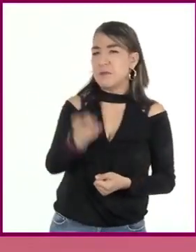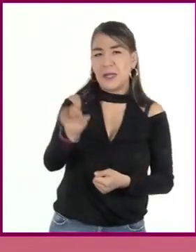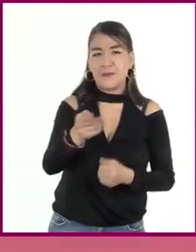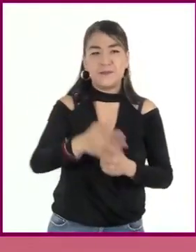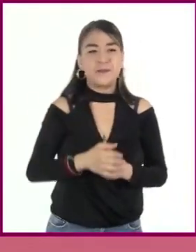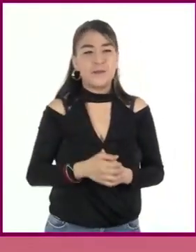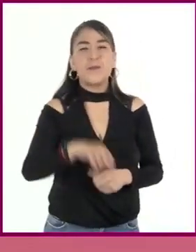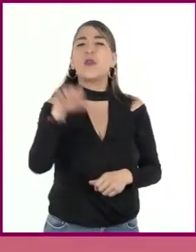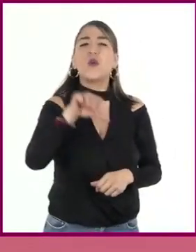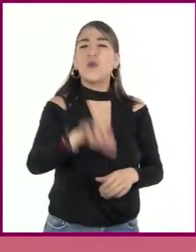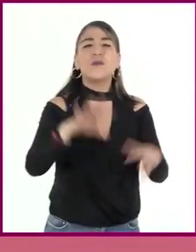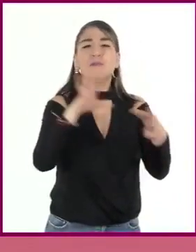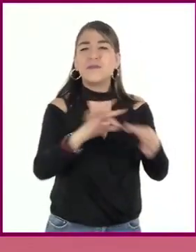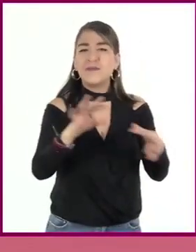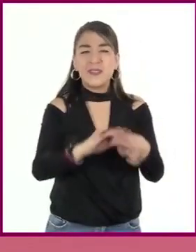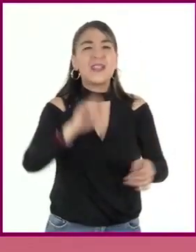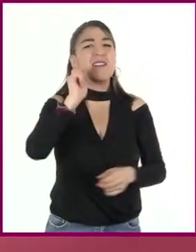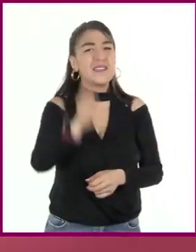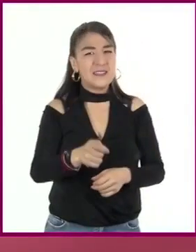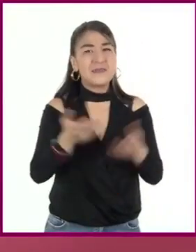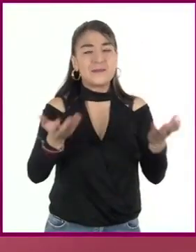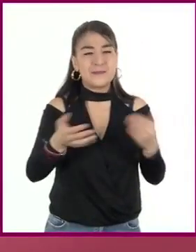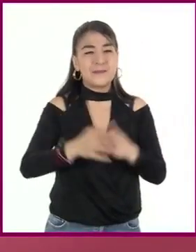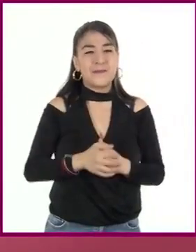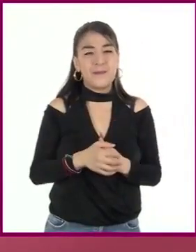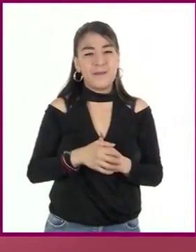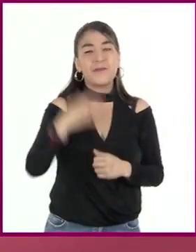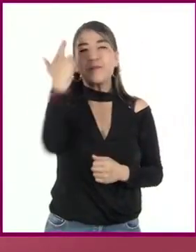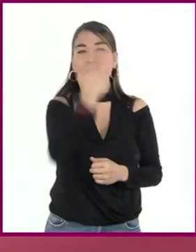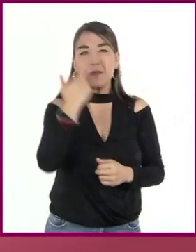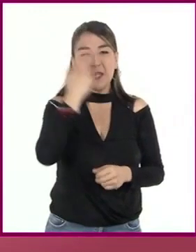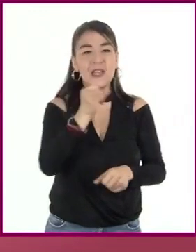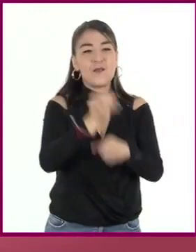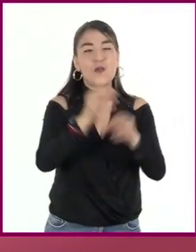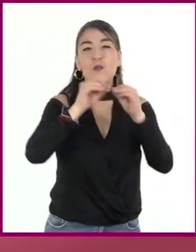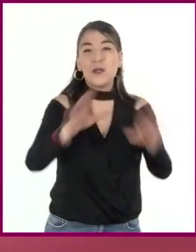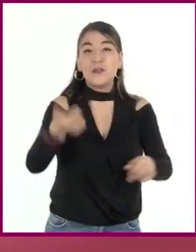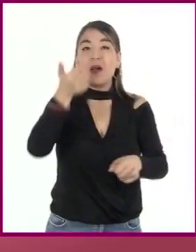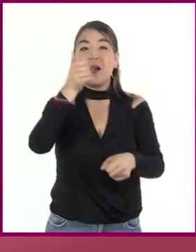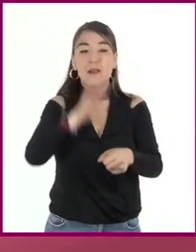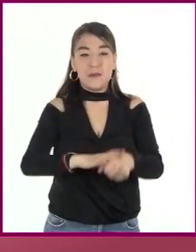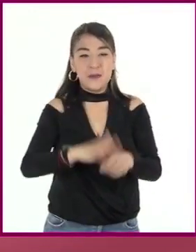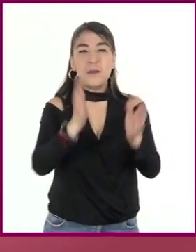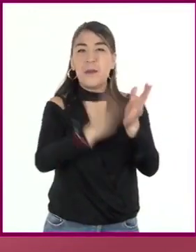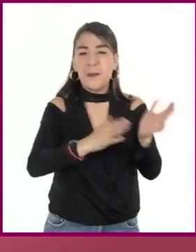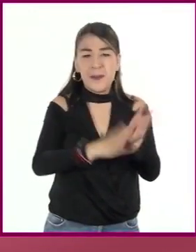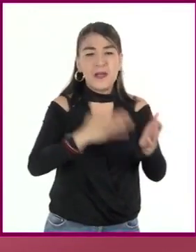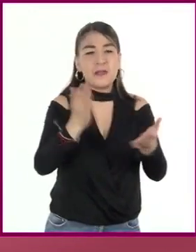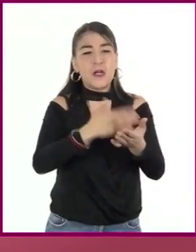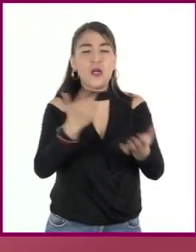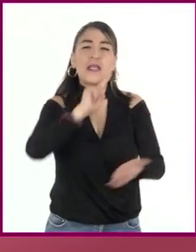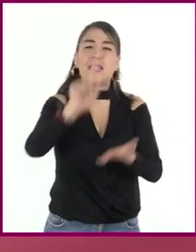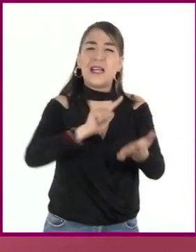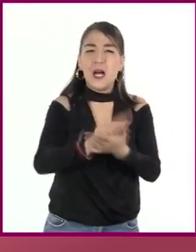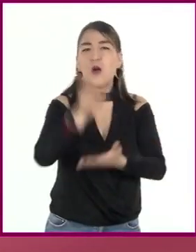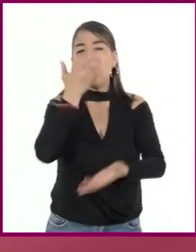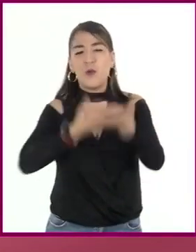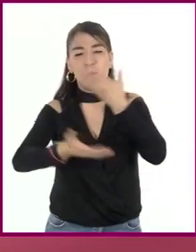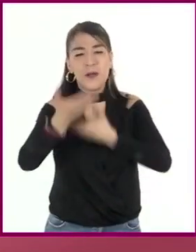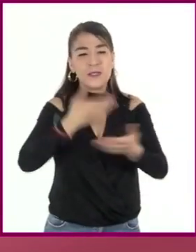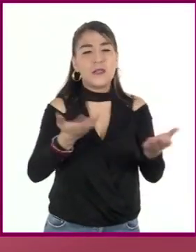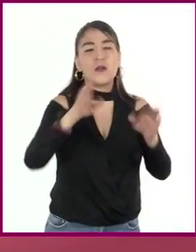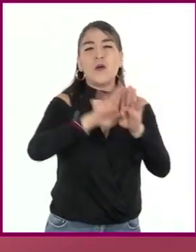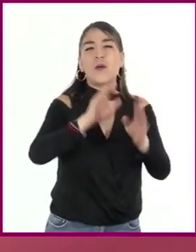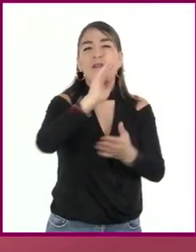sesión profundizamos en el aprendizaje esperado. Analiza documentos administrativos, legales o comerciales, como recibos